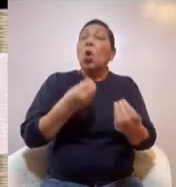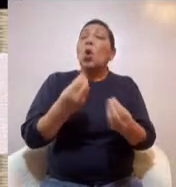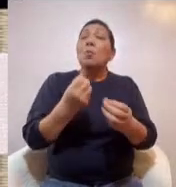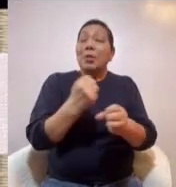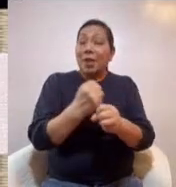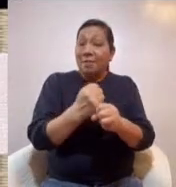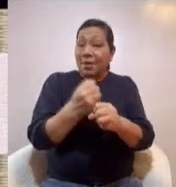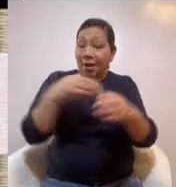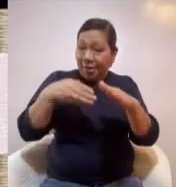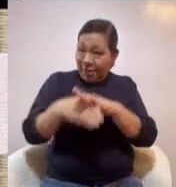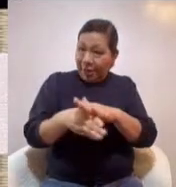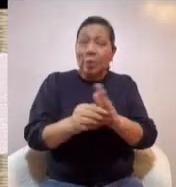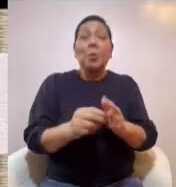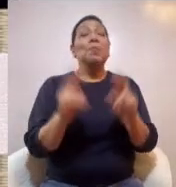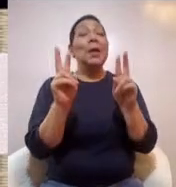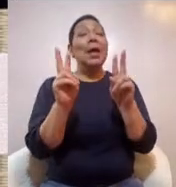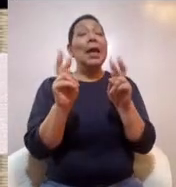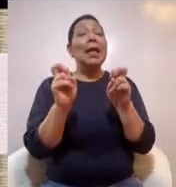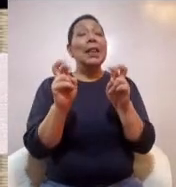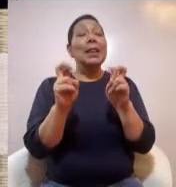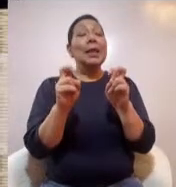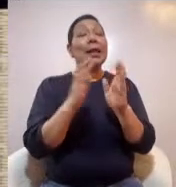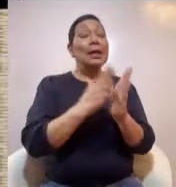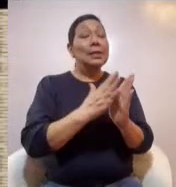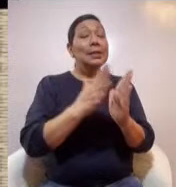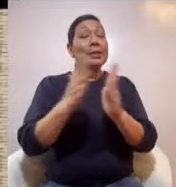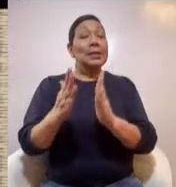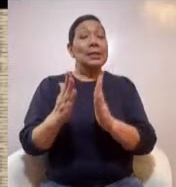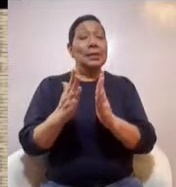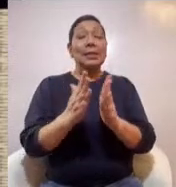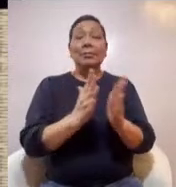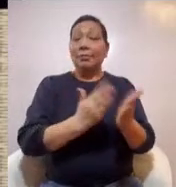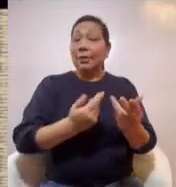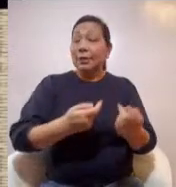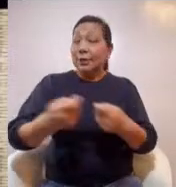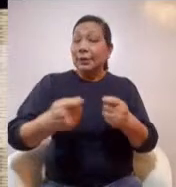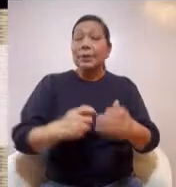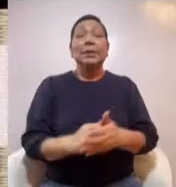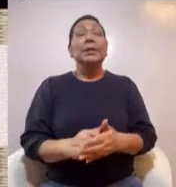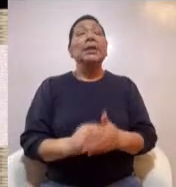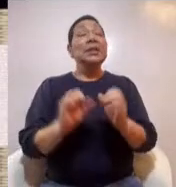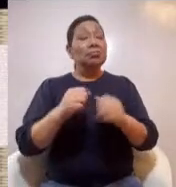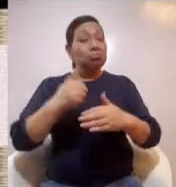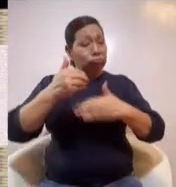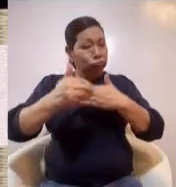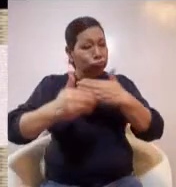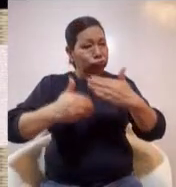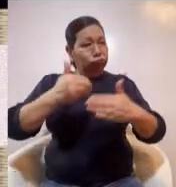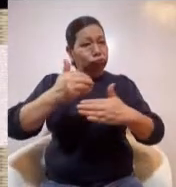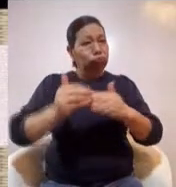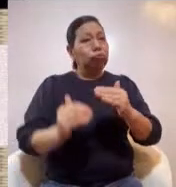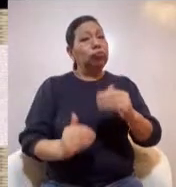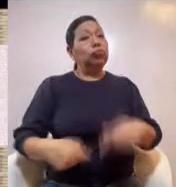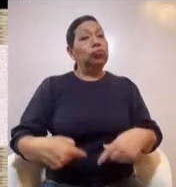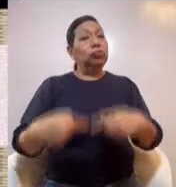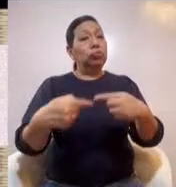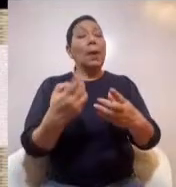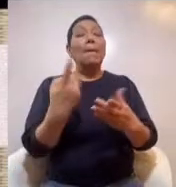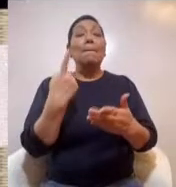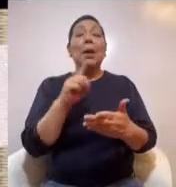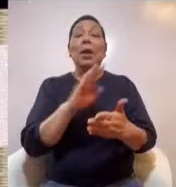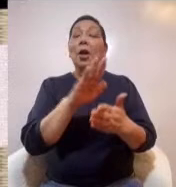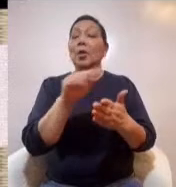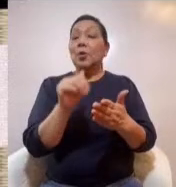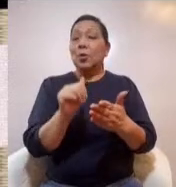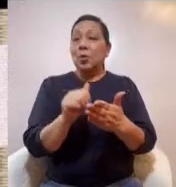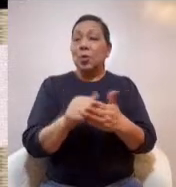cómo funciona, es que el tema de la erradicación de los estereotipos de género sigue siendo un gran